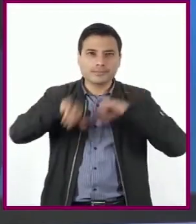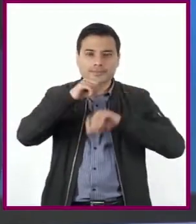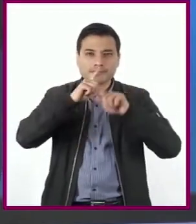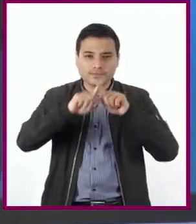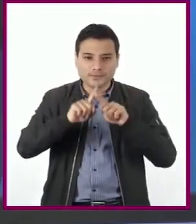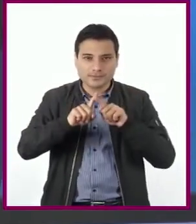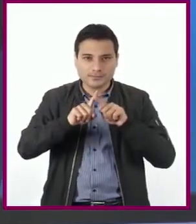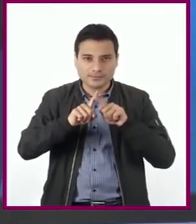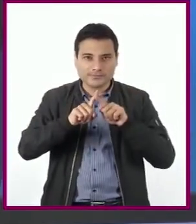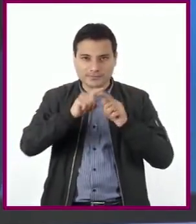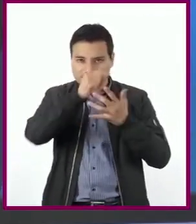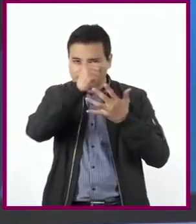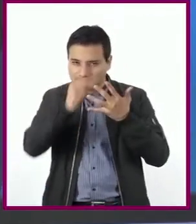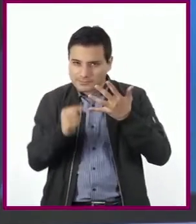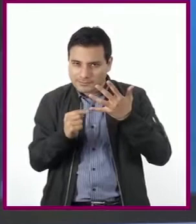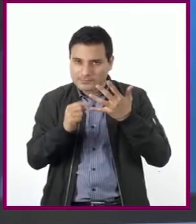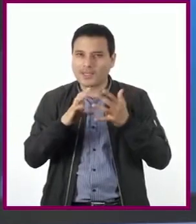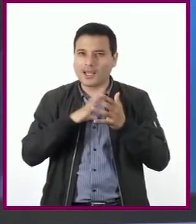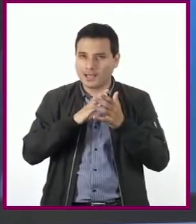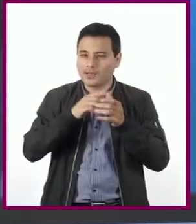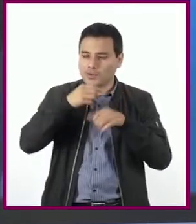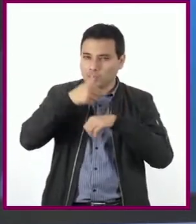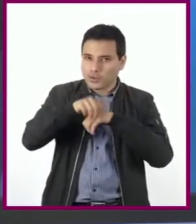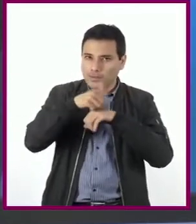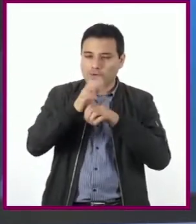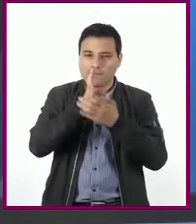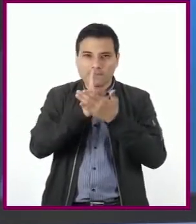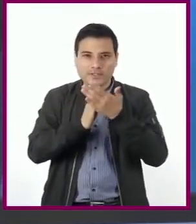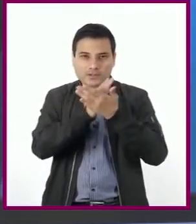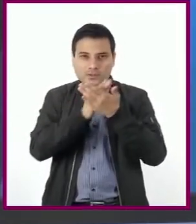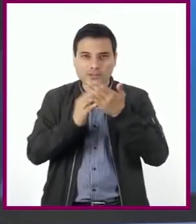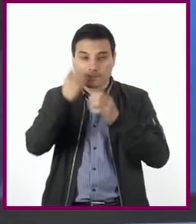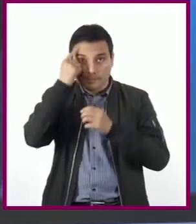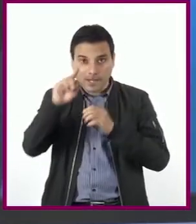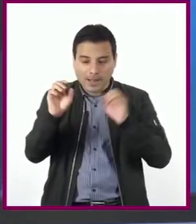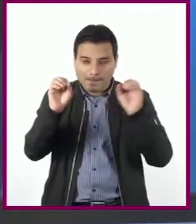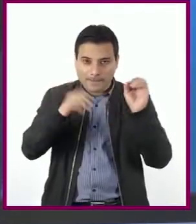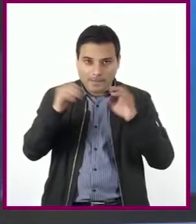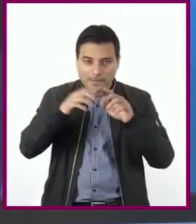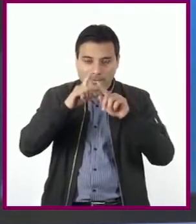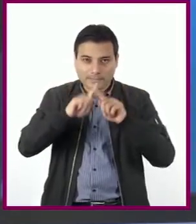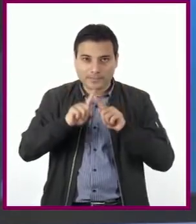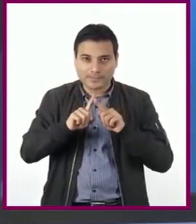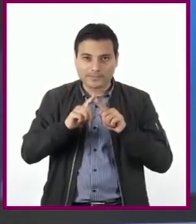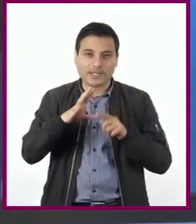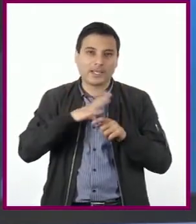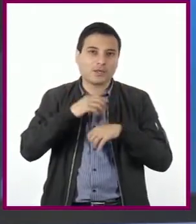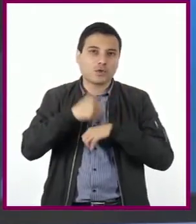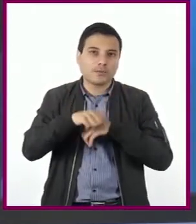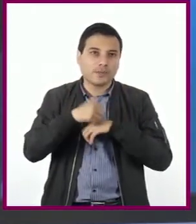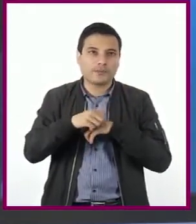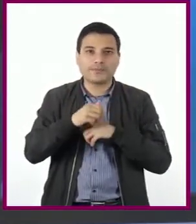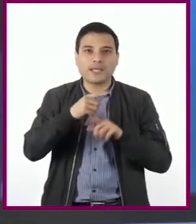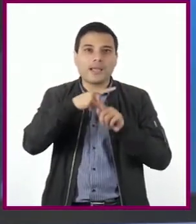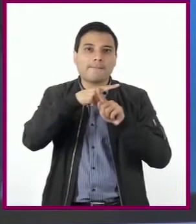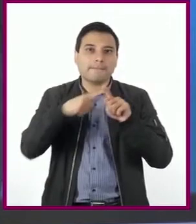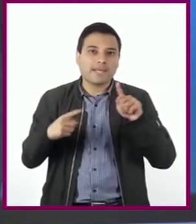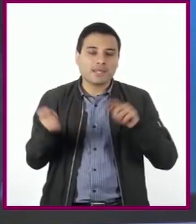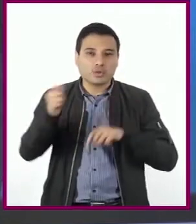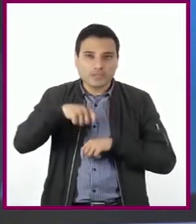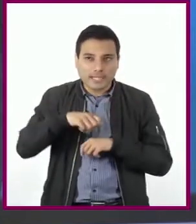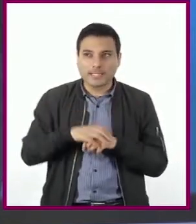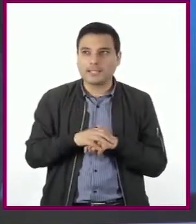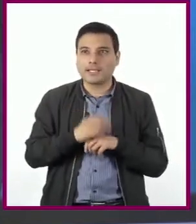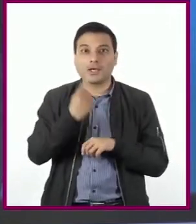fracciones. Estas me sirven para medir los ingredientes que voy a utilizar. Tienen medidas como media cucharada o hasta